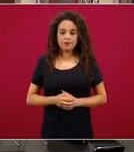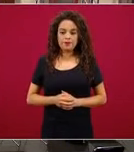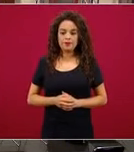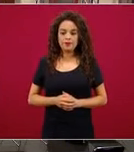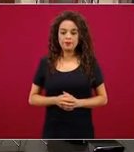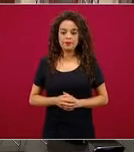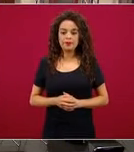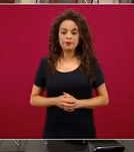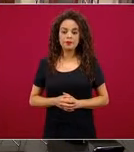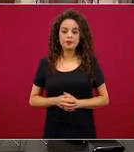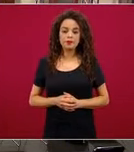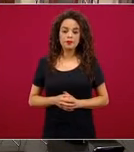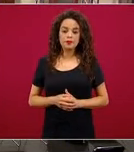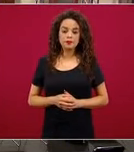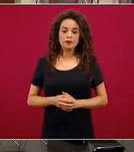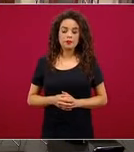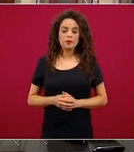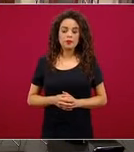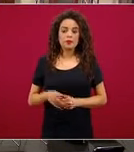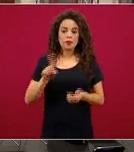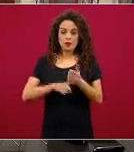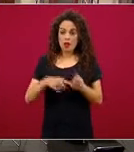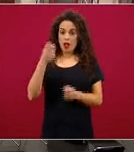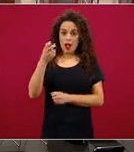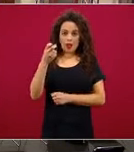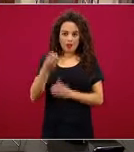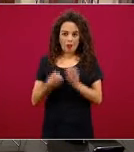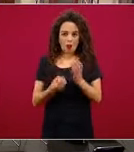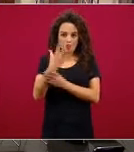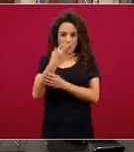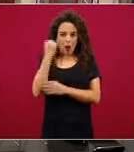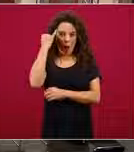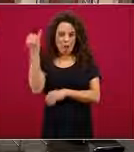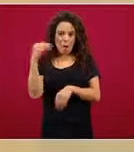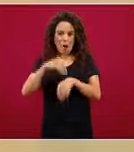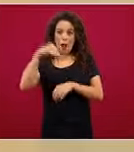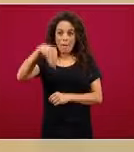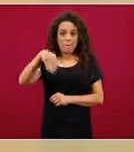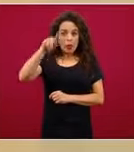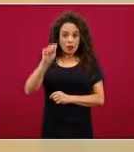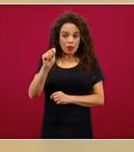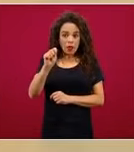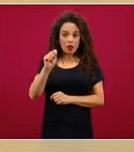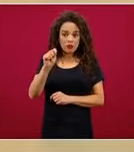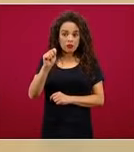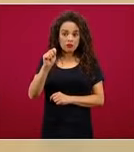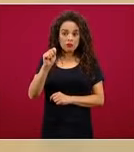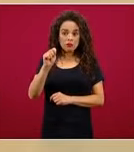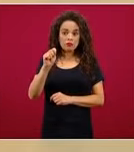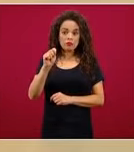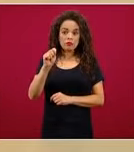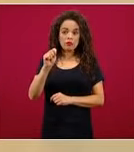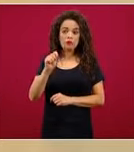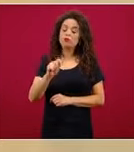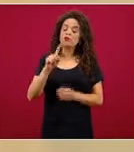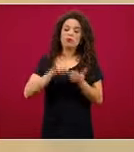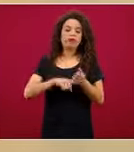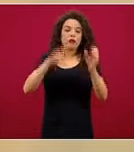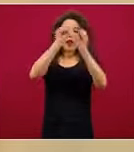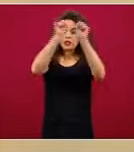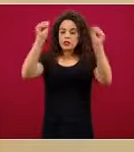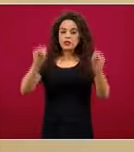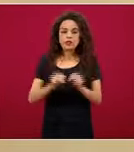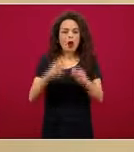Este modelo de MT o esta iniciativa no podría funcionar sin un robusto sistema de